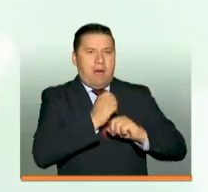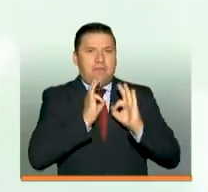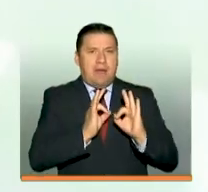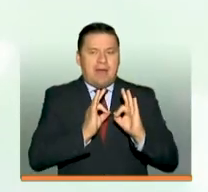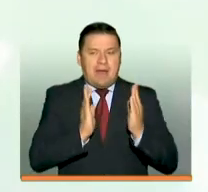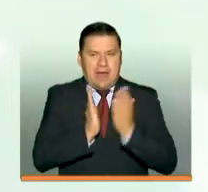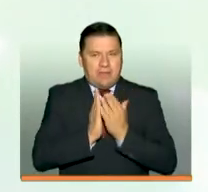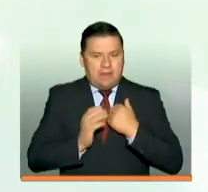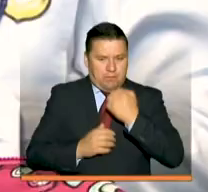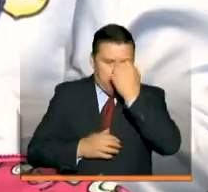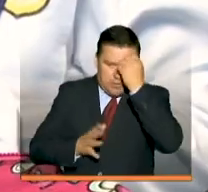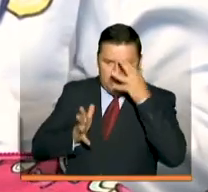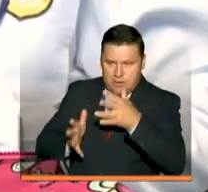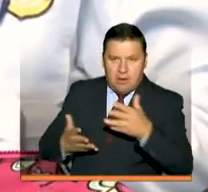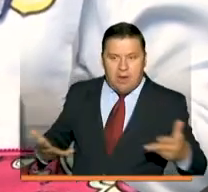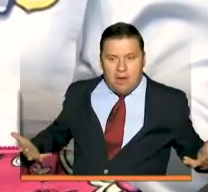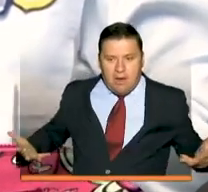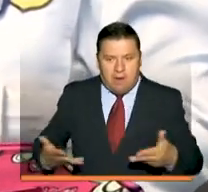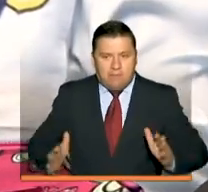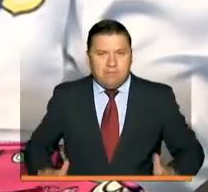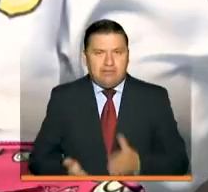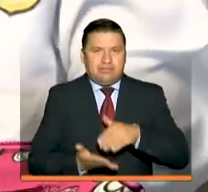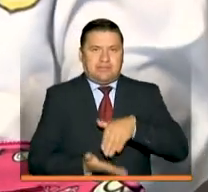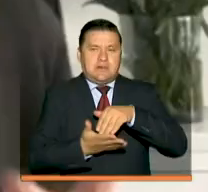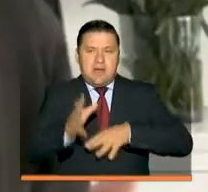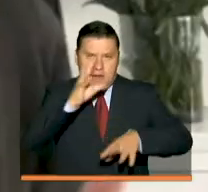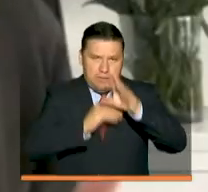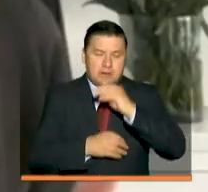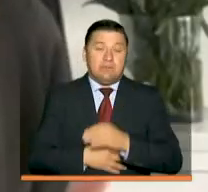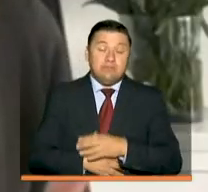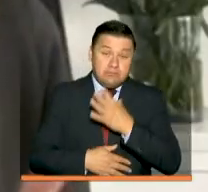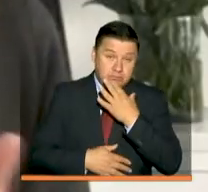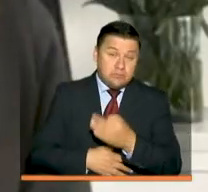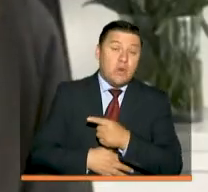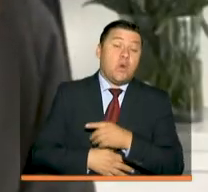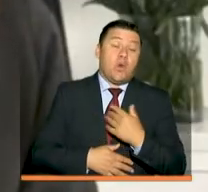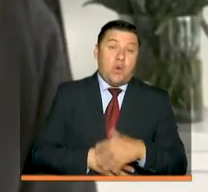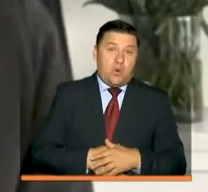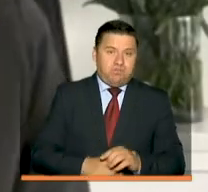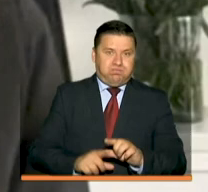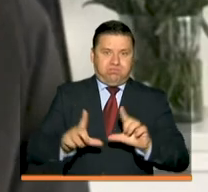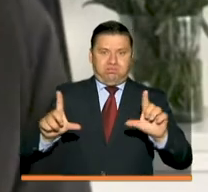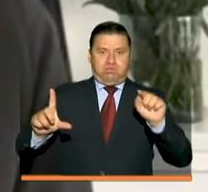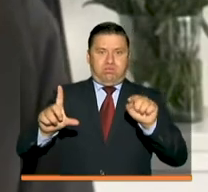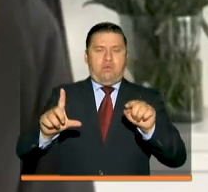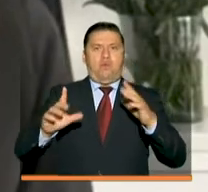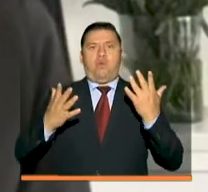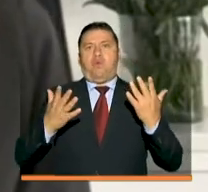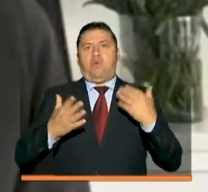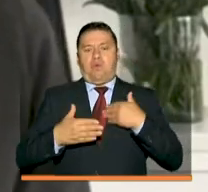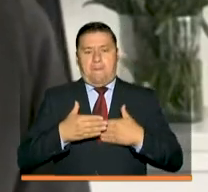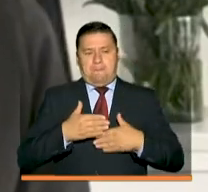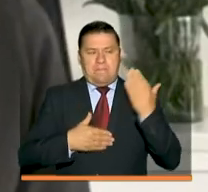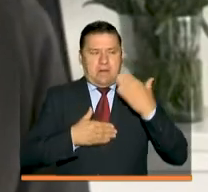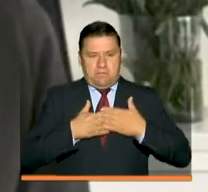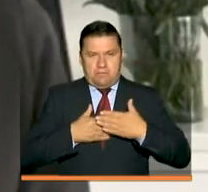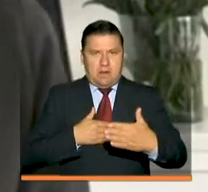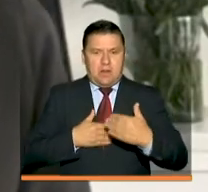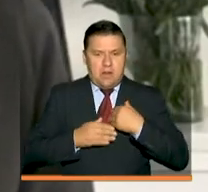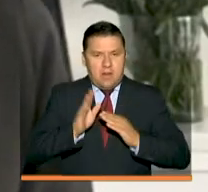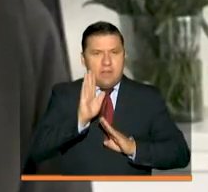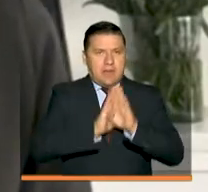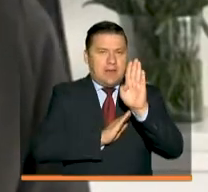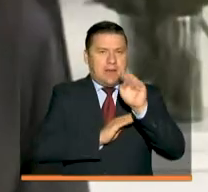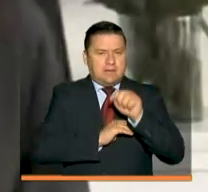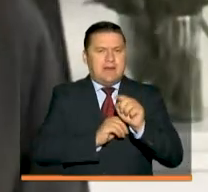cambio. Esta información contribuirá a fortalecer los aprendizajes. Realmente lo que es un material y un punto de partida para poder